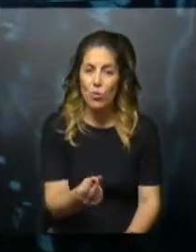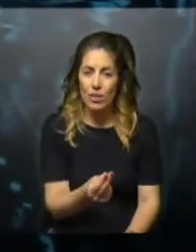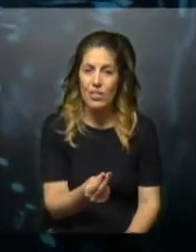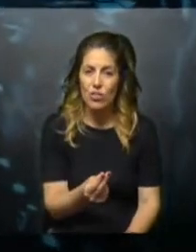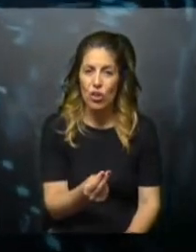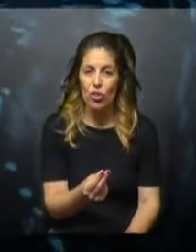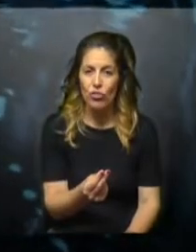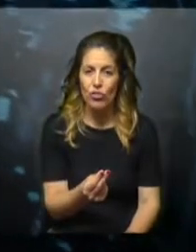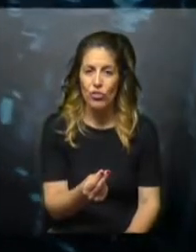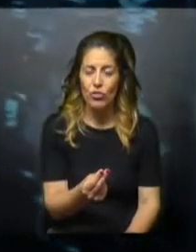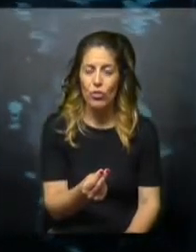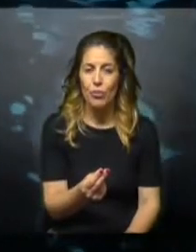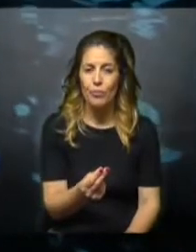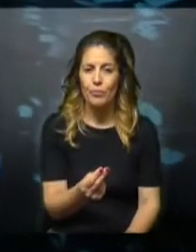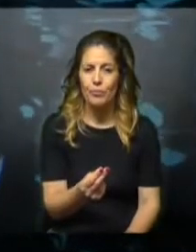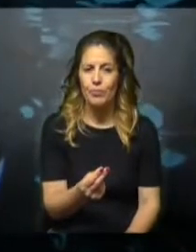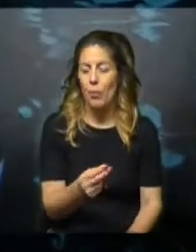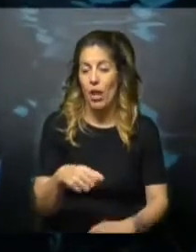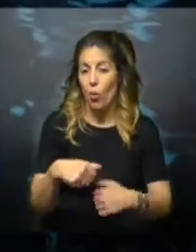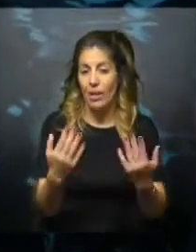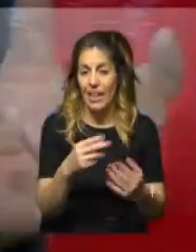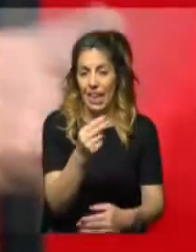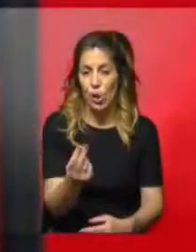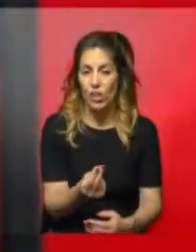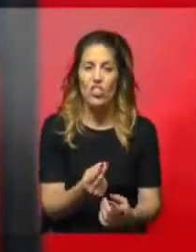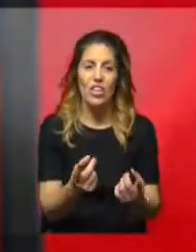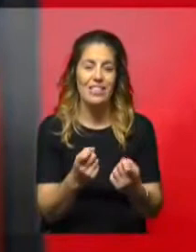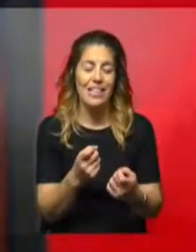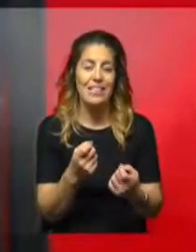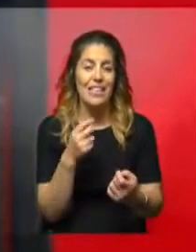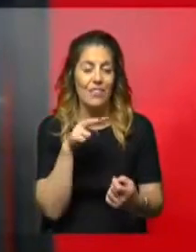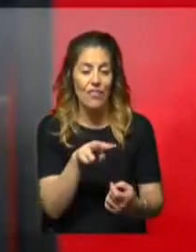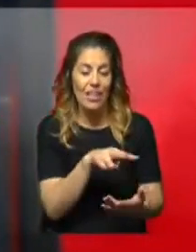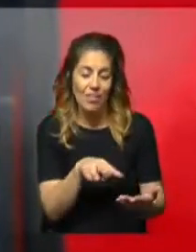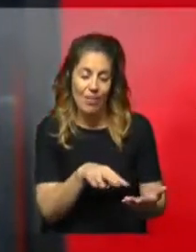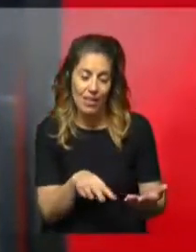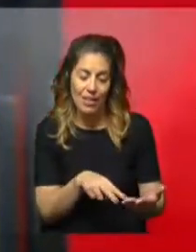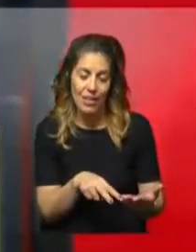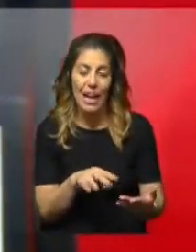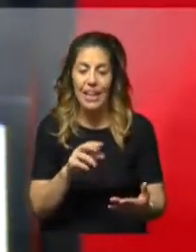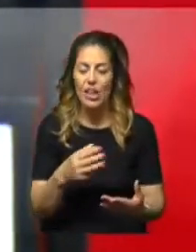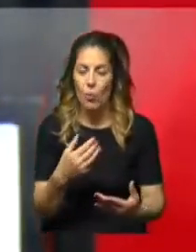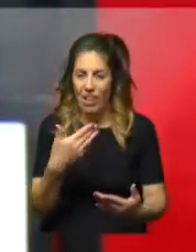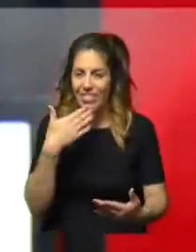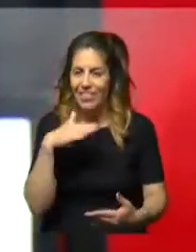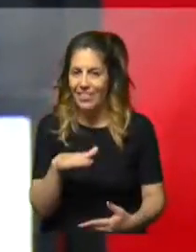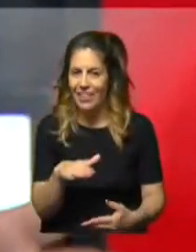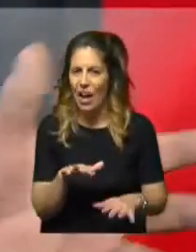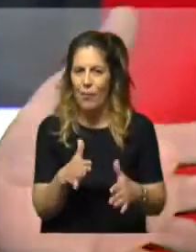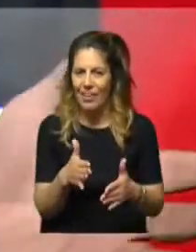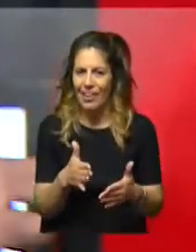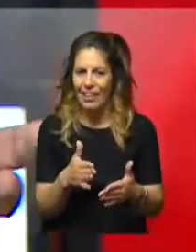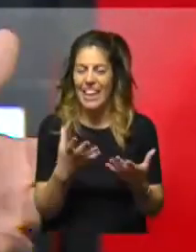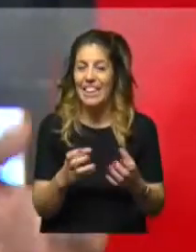o como cualquier tipo de ilustración necesita ser leída y después interpretada no este